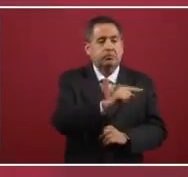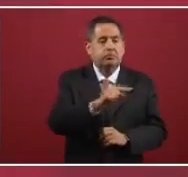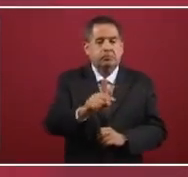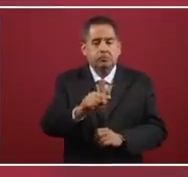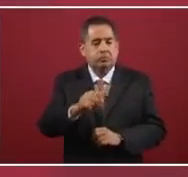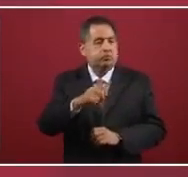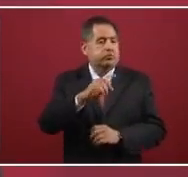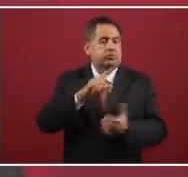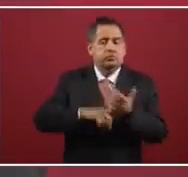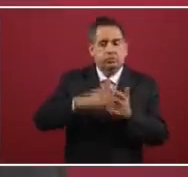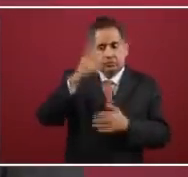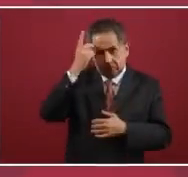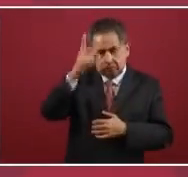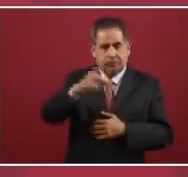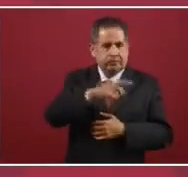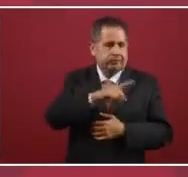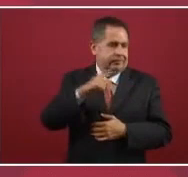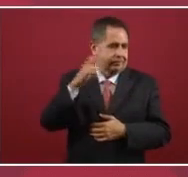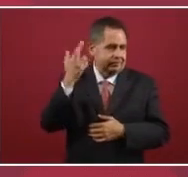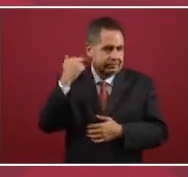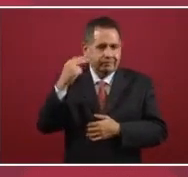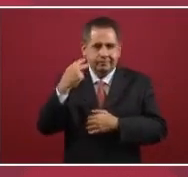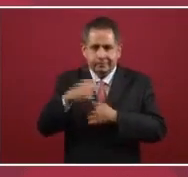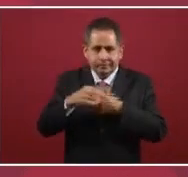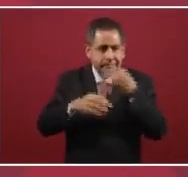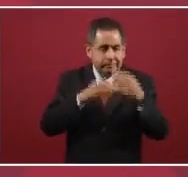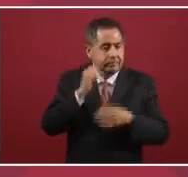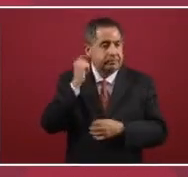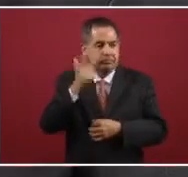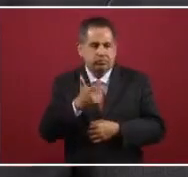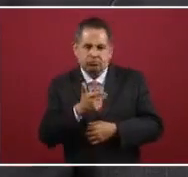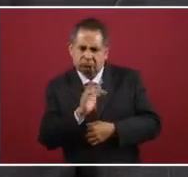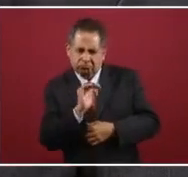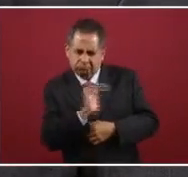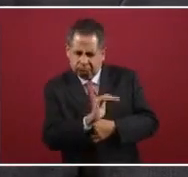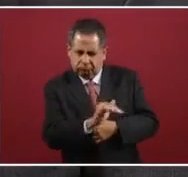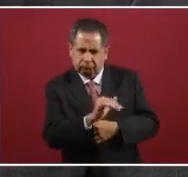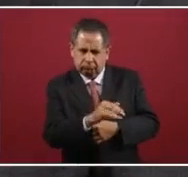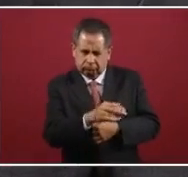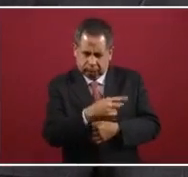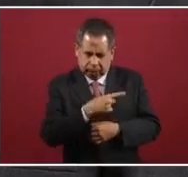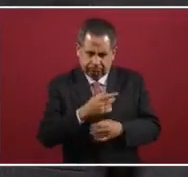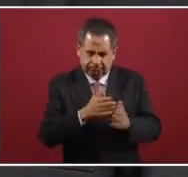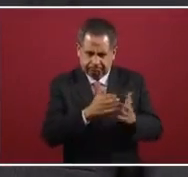al dueño de una estación de radio, de televisión, que